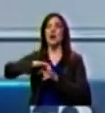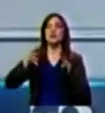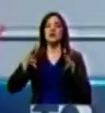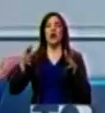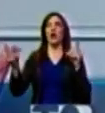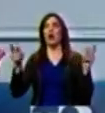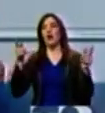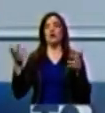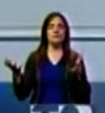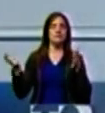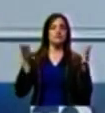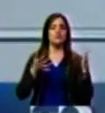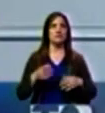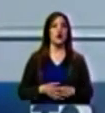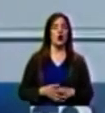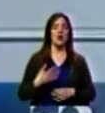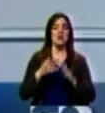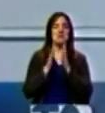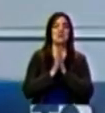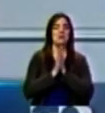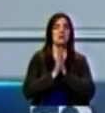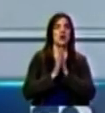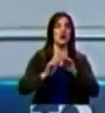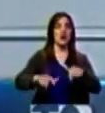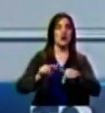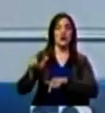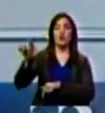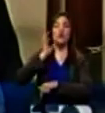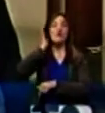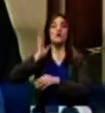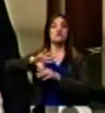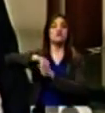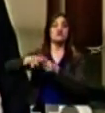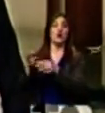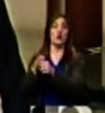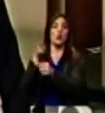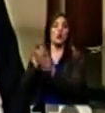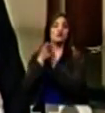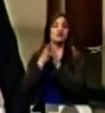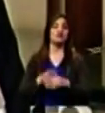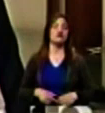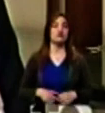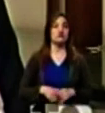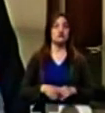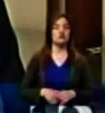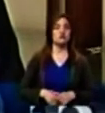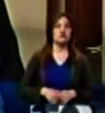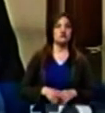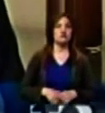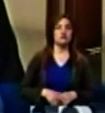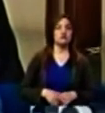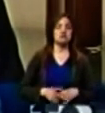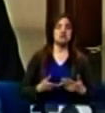pida la renuncia de urgencia, una renuncia de urgencia a la canciller María Fernanda Espinosa. Y si no hace eso el gobierno nacional a través